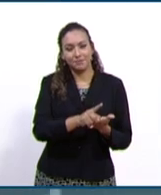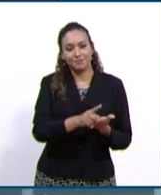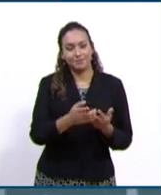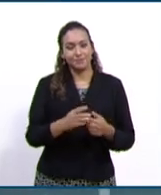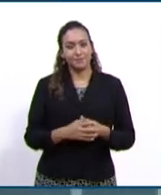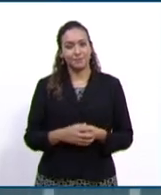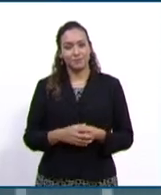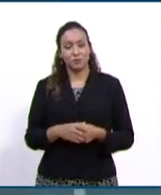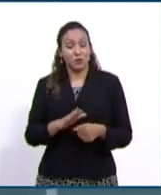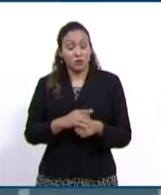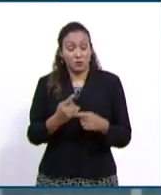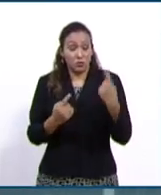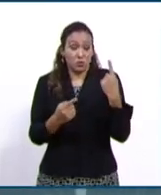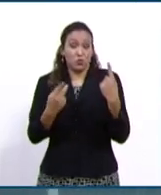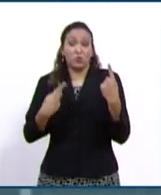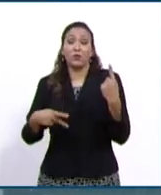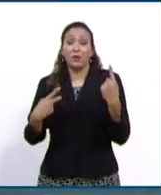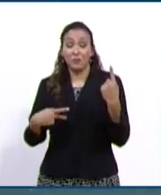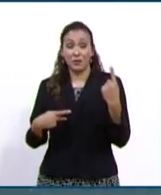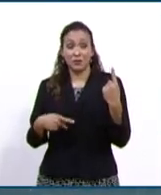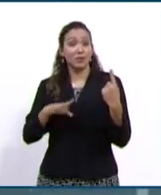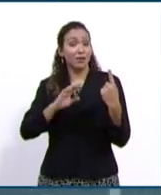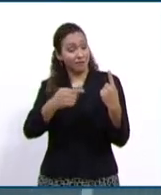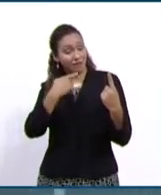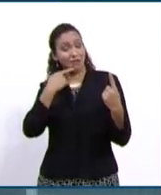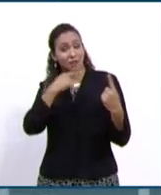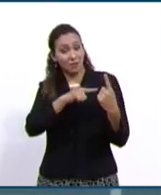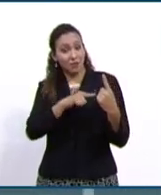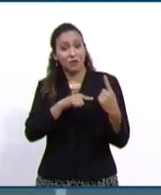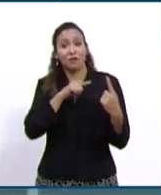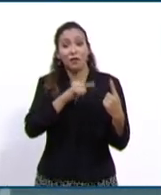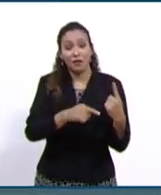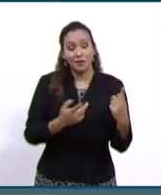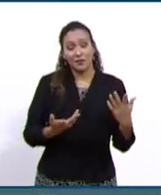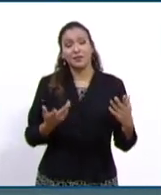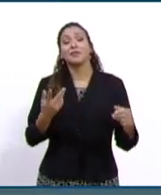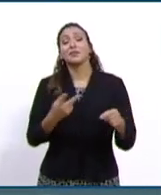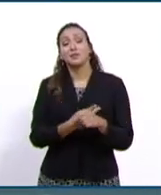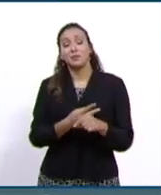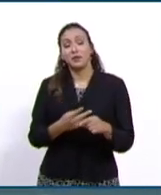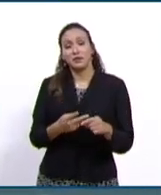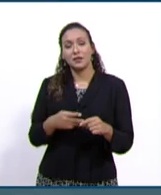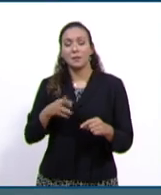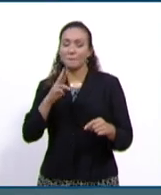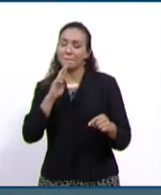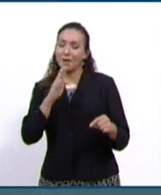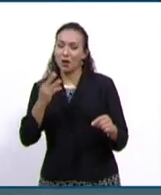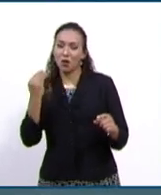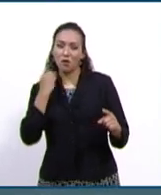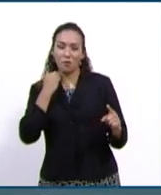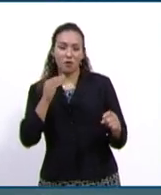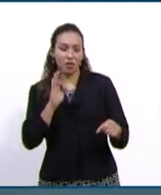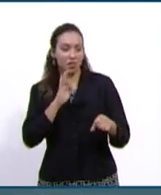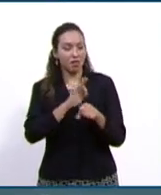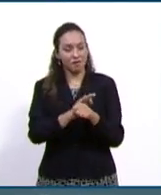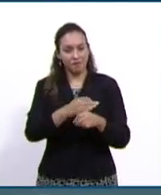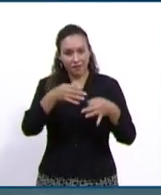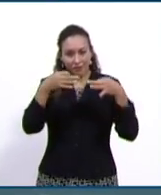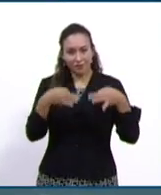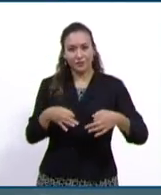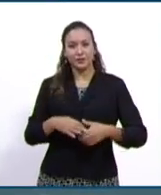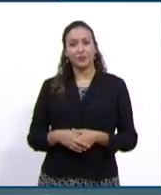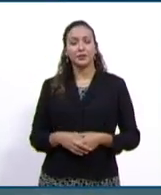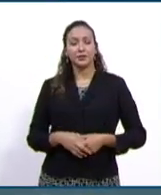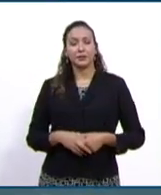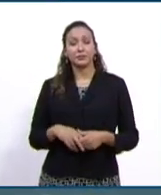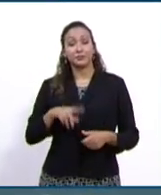para una persona imputada, a una defensa adecuada. Al final, Carlos